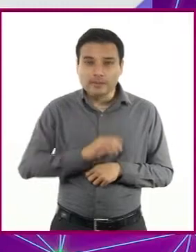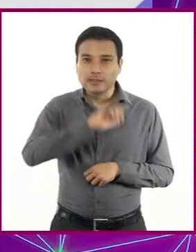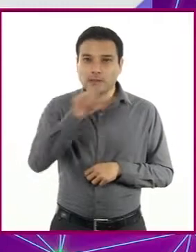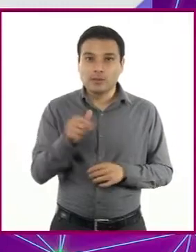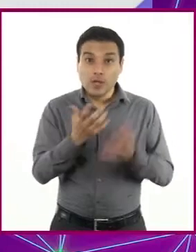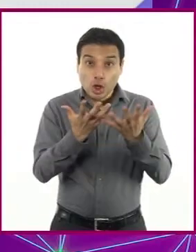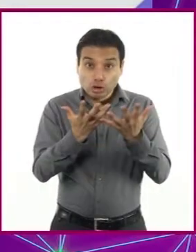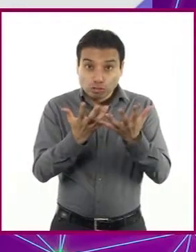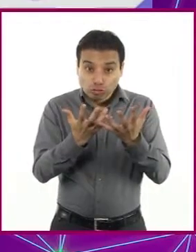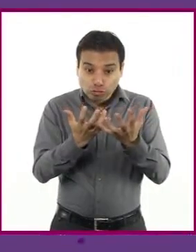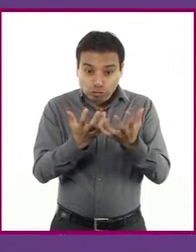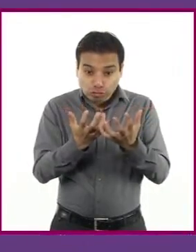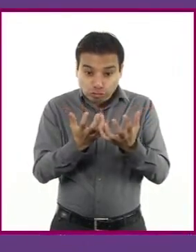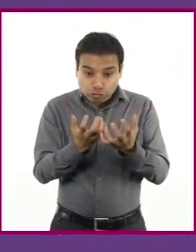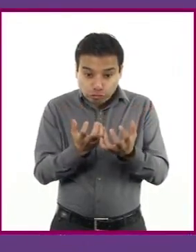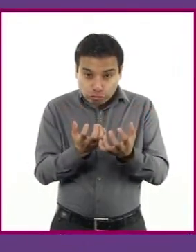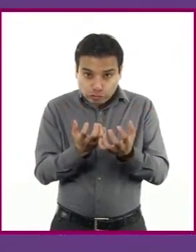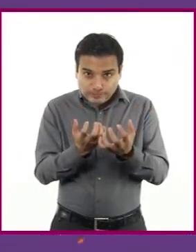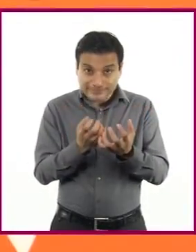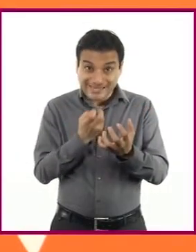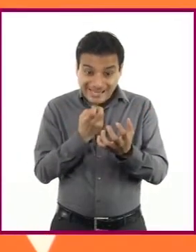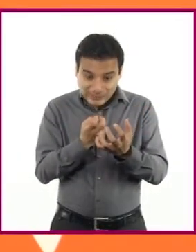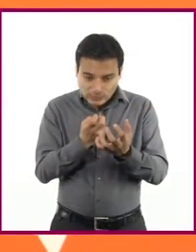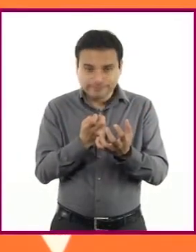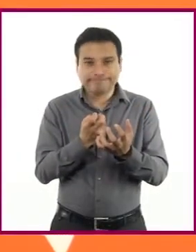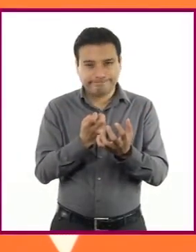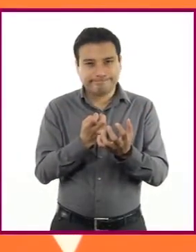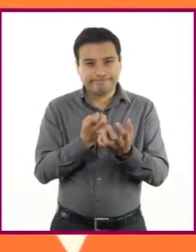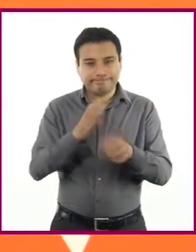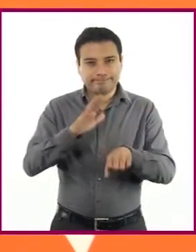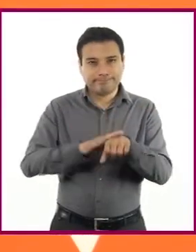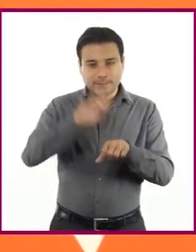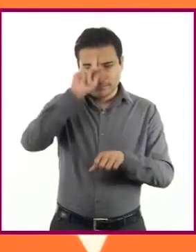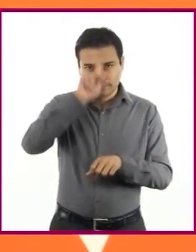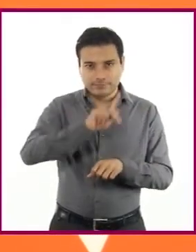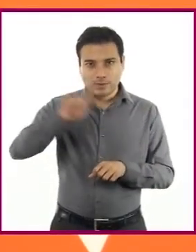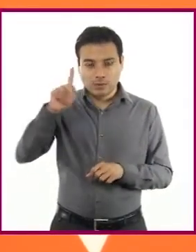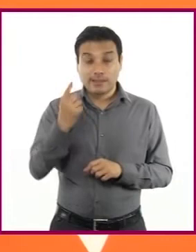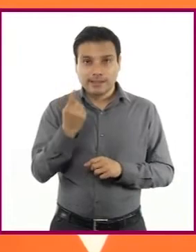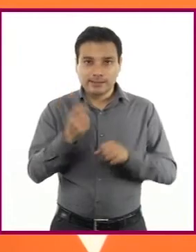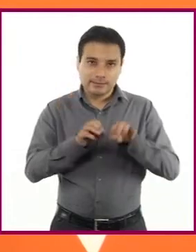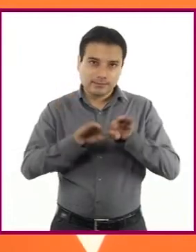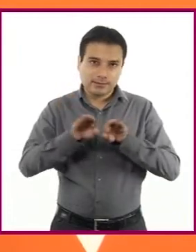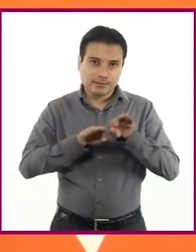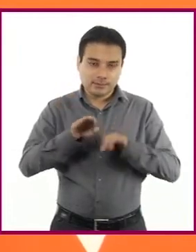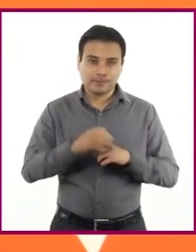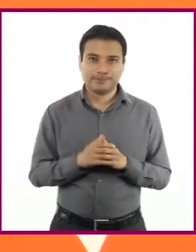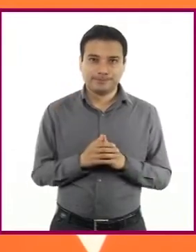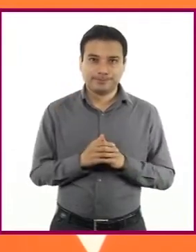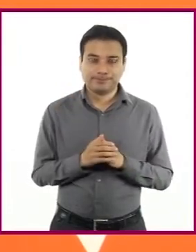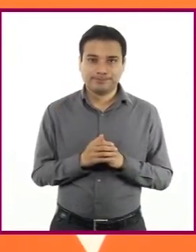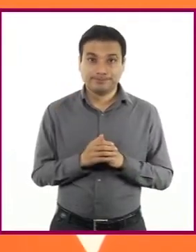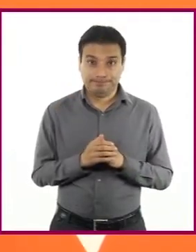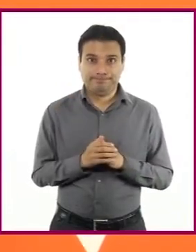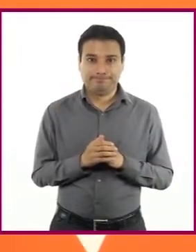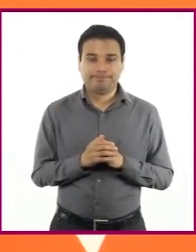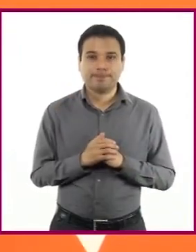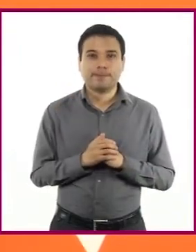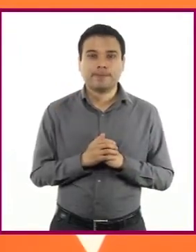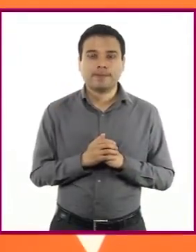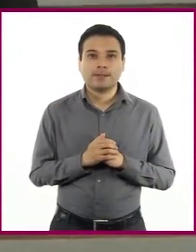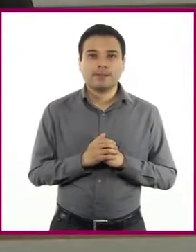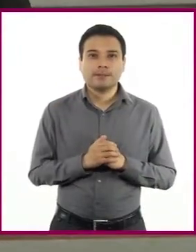trabajo. Reflexionen en torno a la frase y escriban en su bitácora científica su impresión acerca